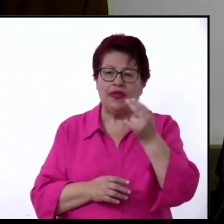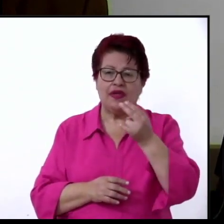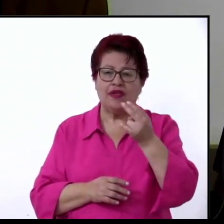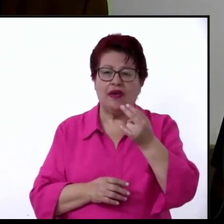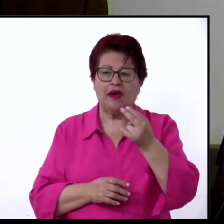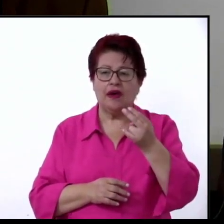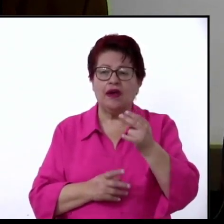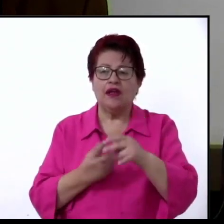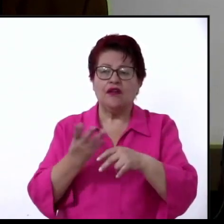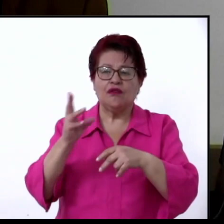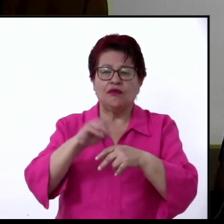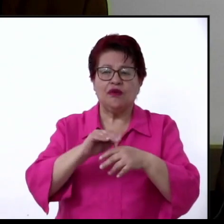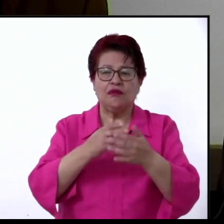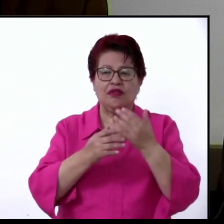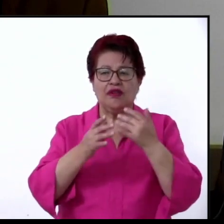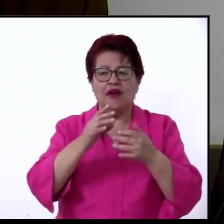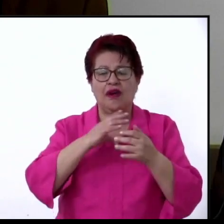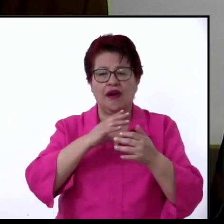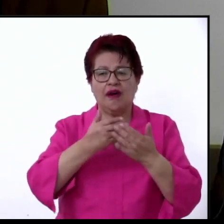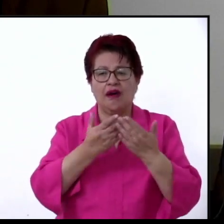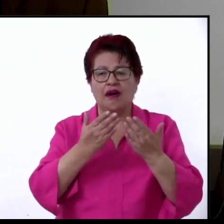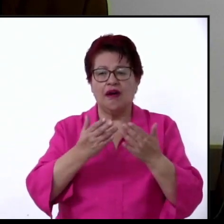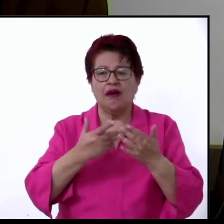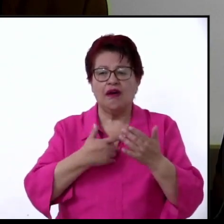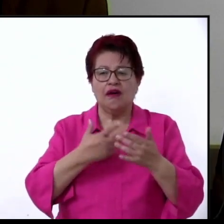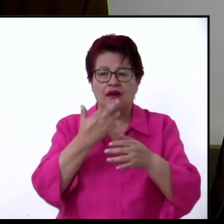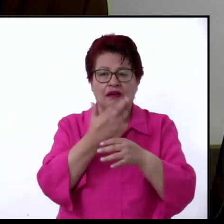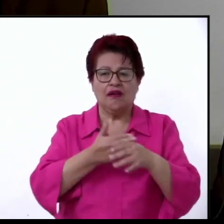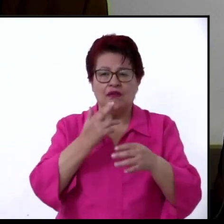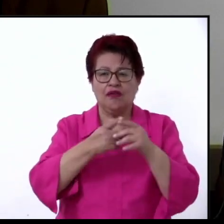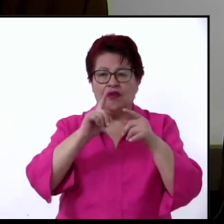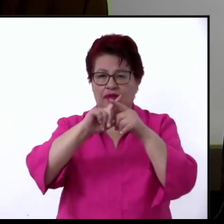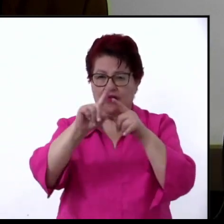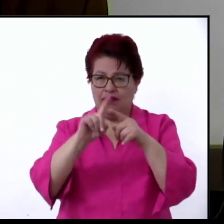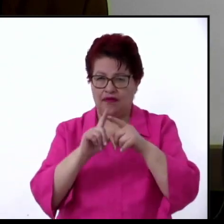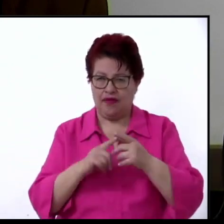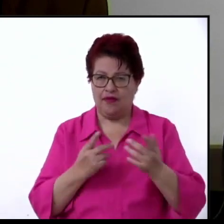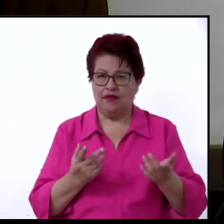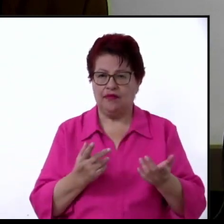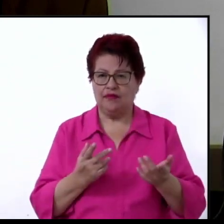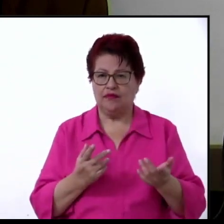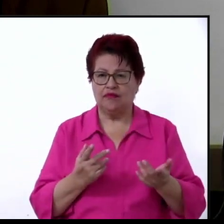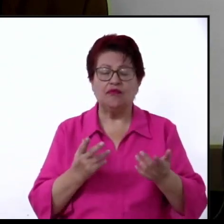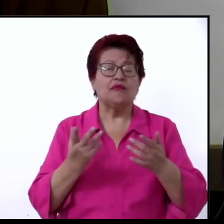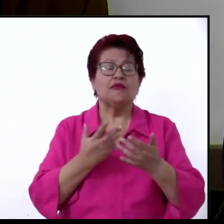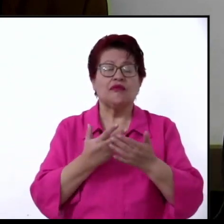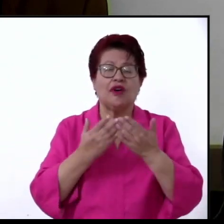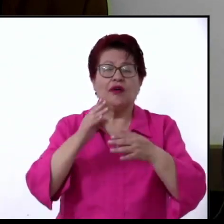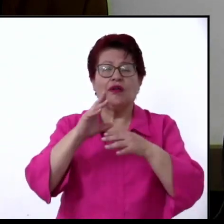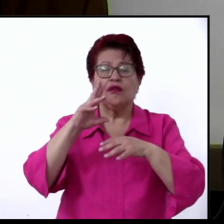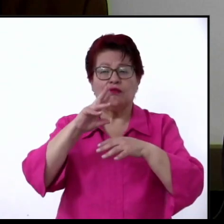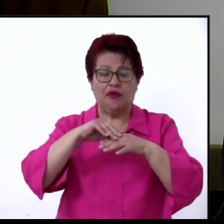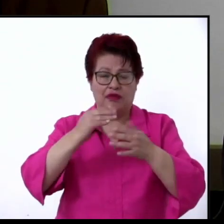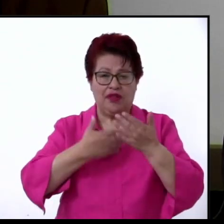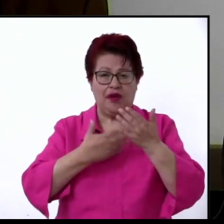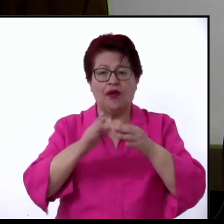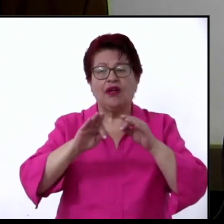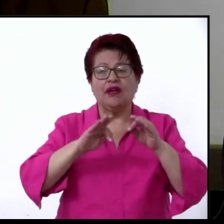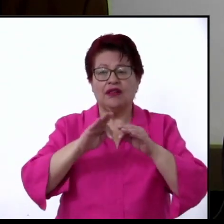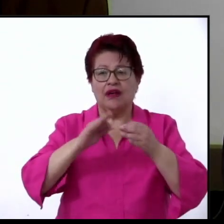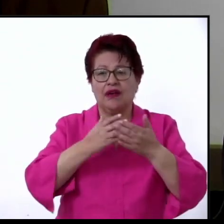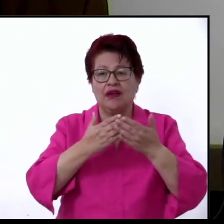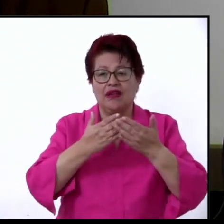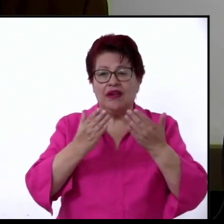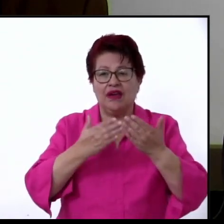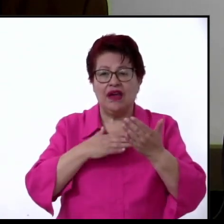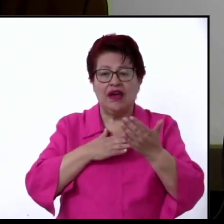que nos ha permitido pues tener hoy resultados diferentes. También lo que nos ha permitido tener resultados diferentes en materia